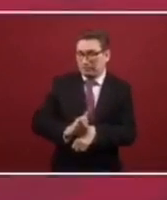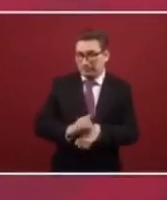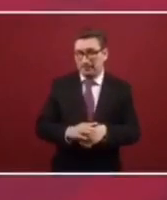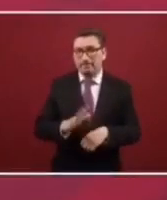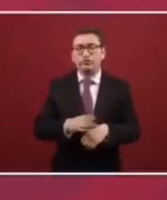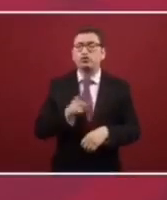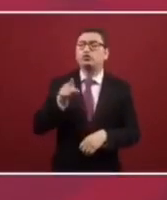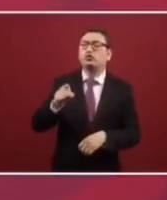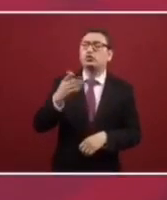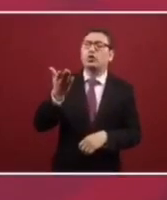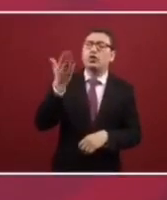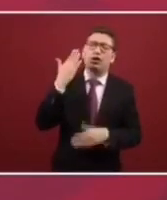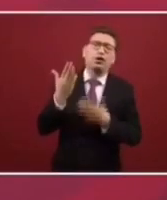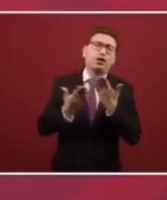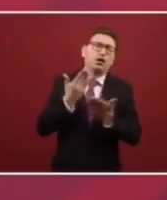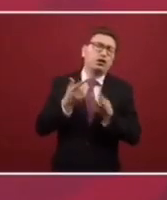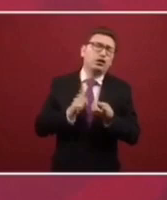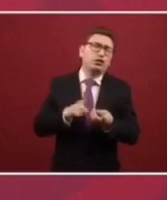¿Dónde estudiaste?